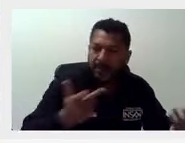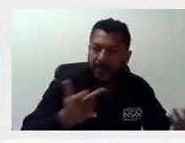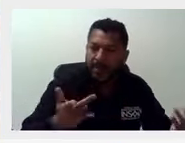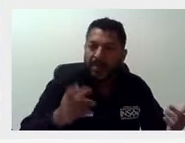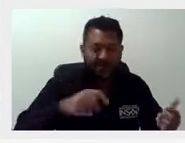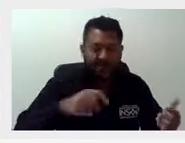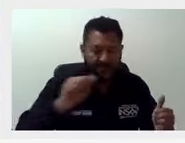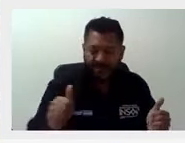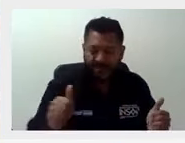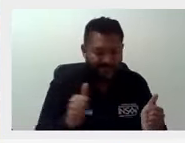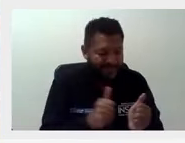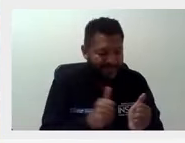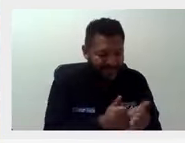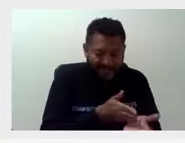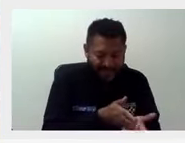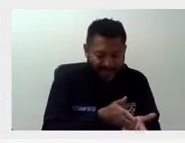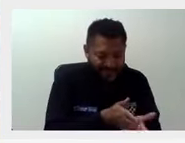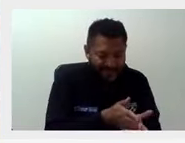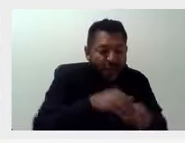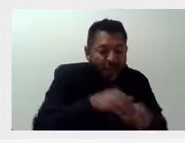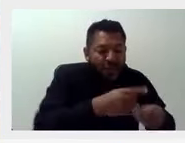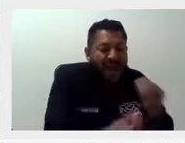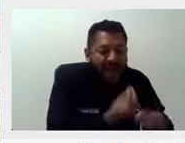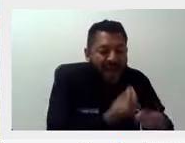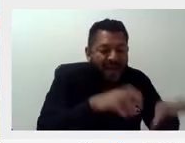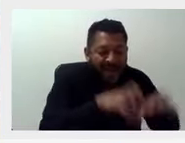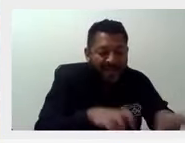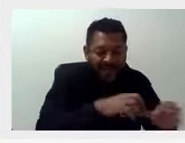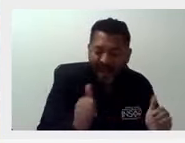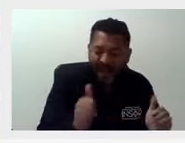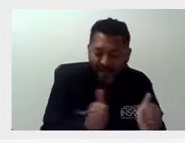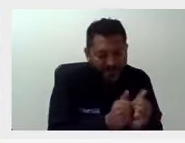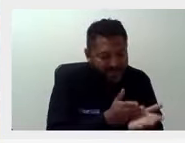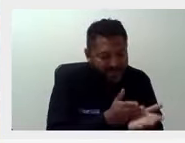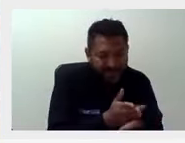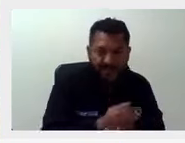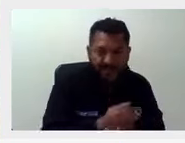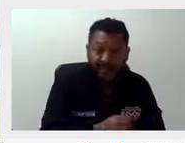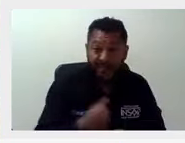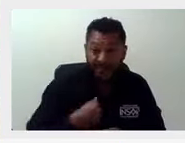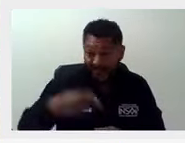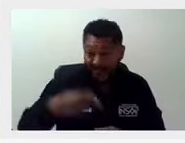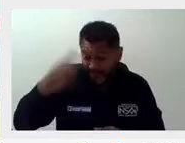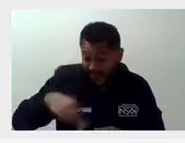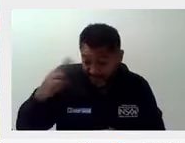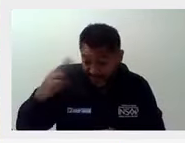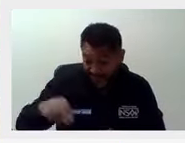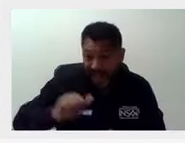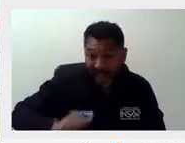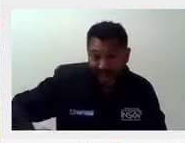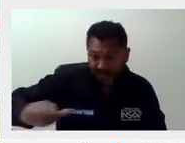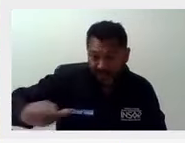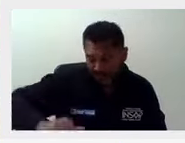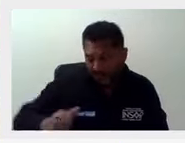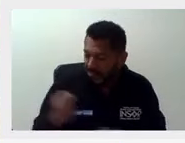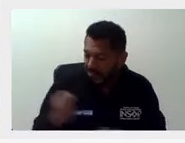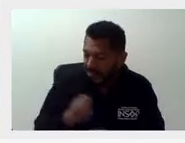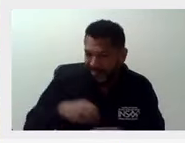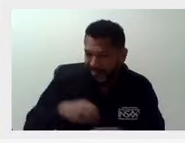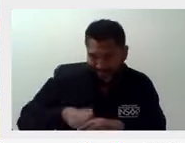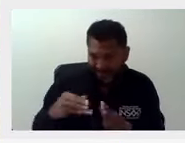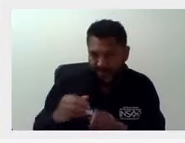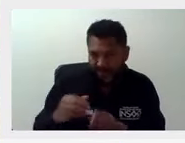acompañamiento permanente en las actividades. O sea, no es lo mismo, yo he estado con mis hijas estos días aquí trabajando también desde casa